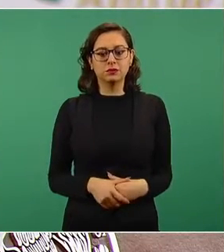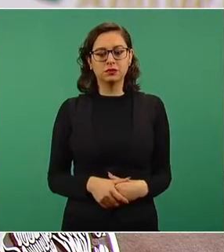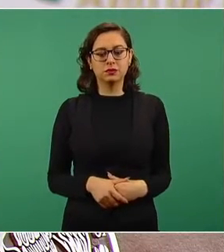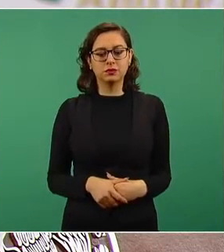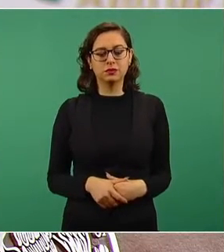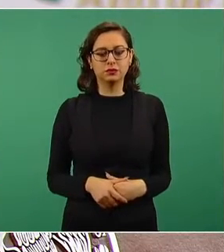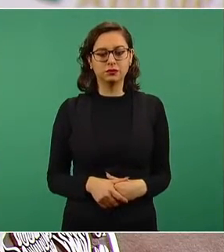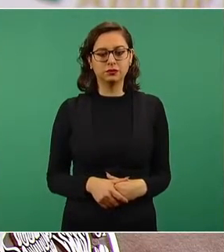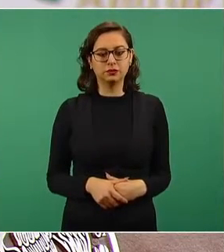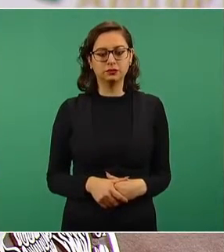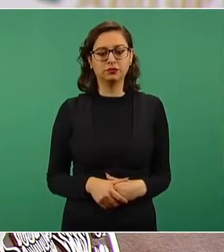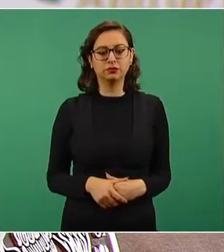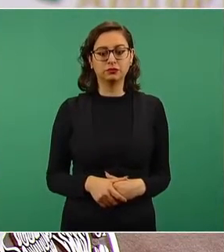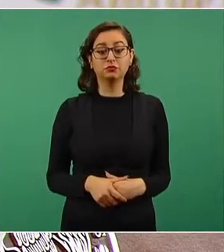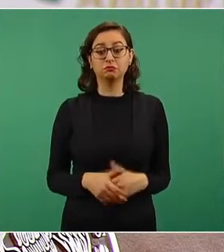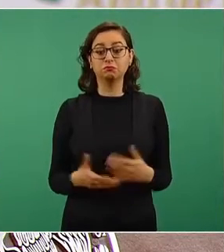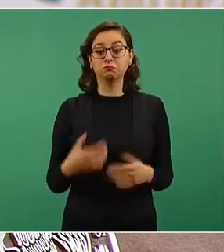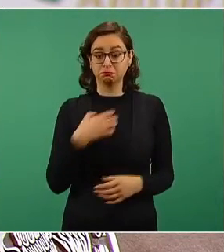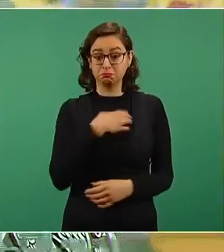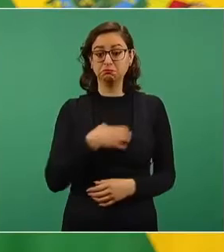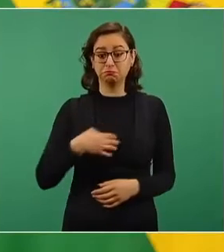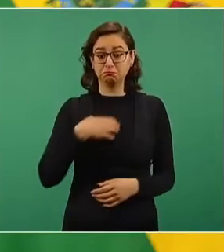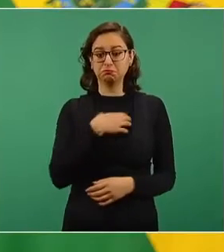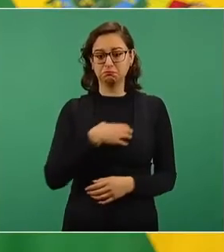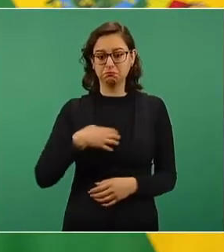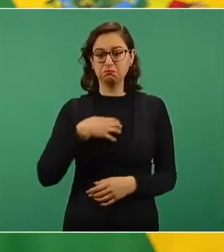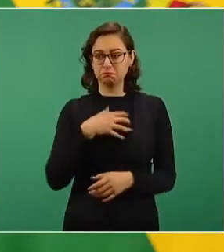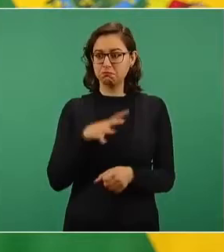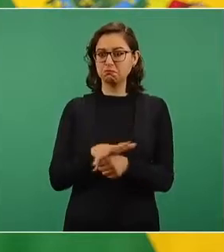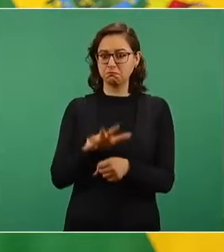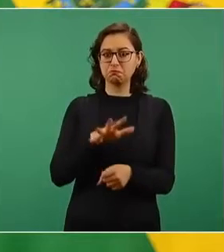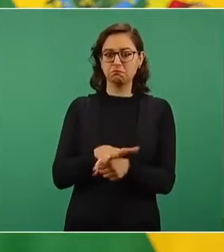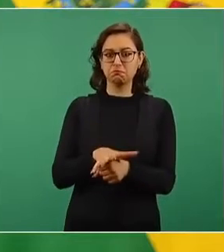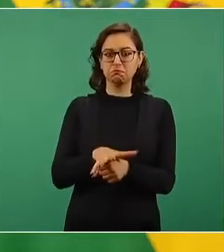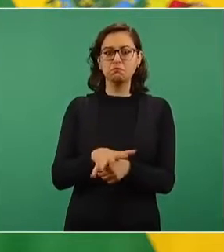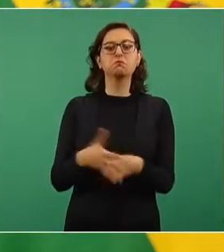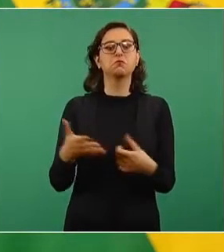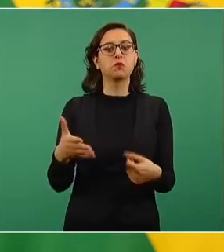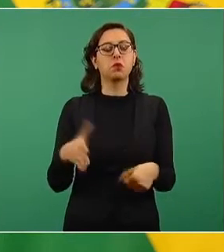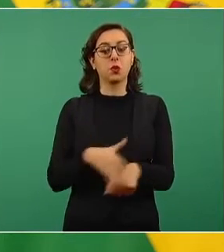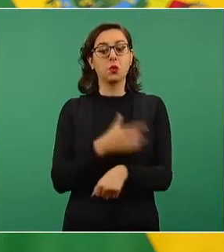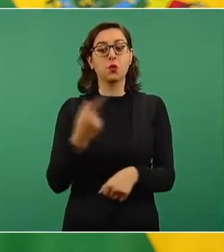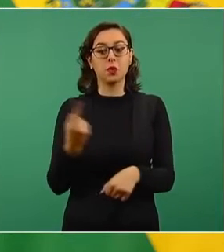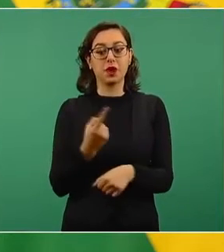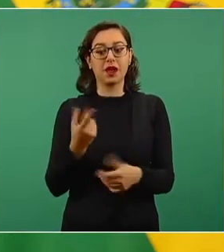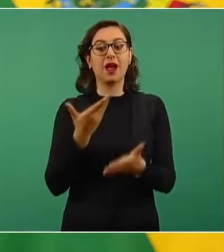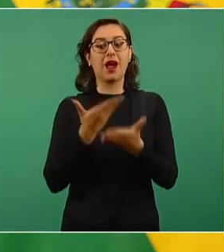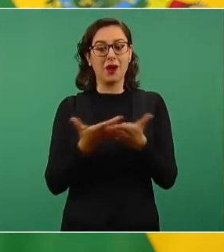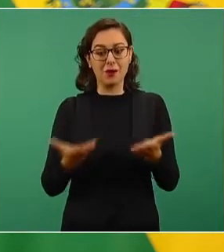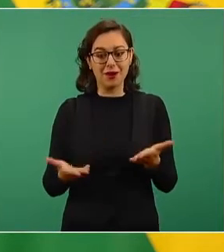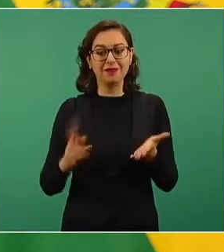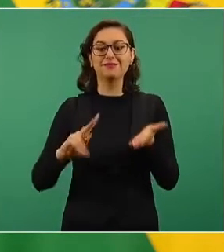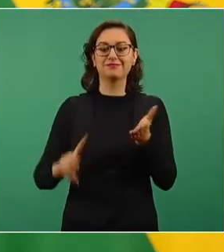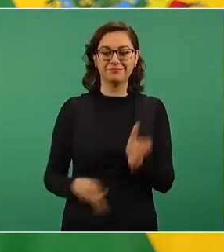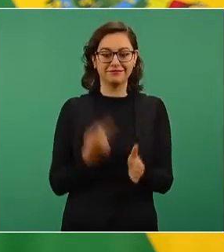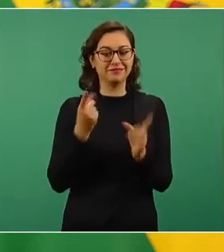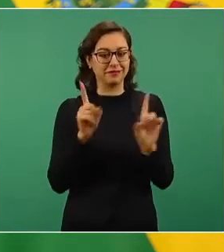Y es satisfactorio también el que nos encontremos de nuevo,